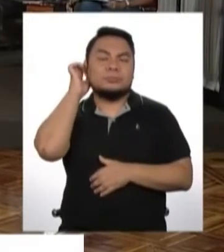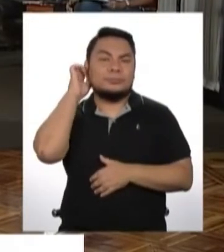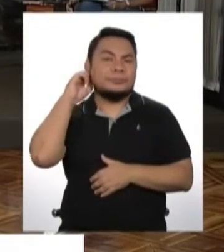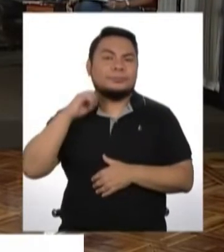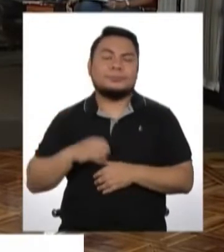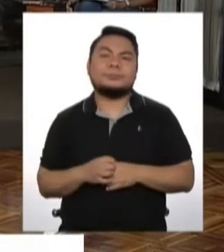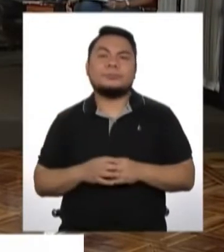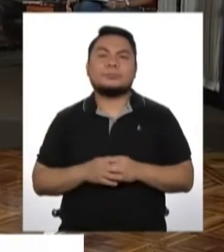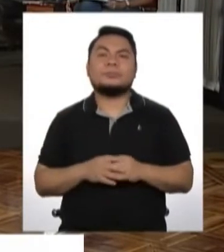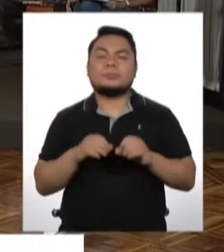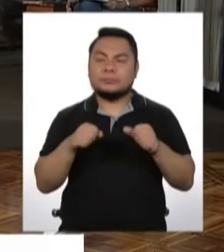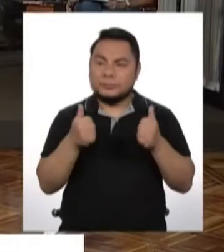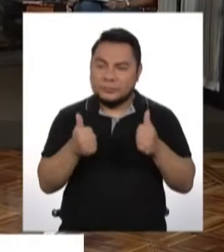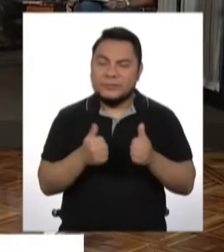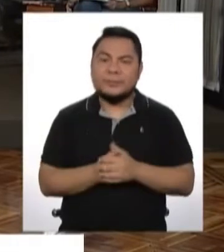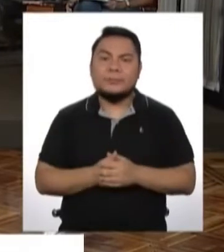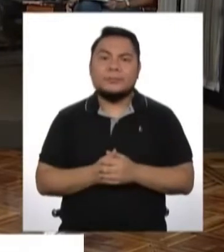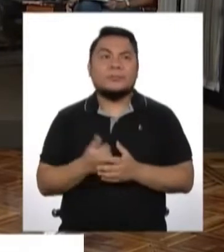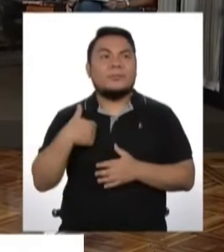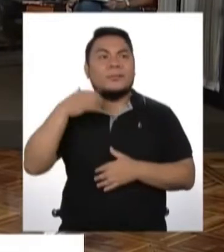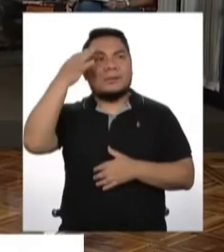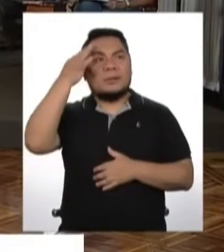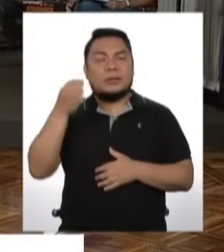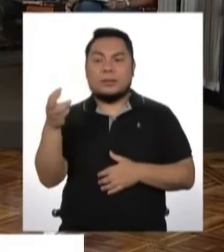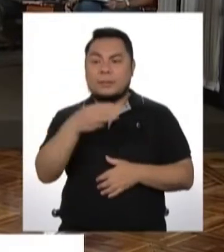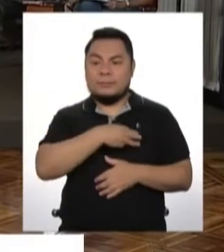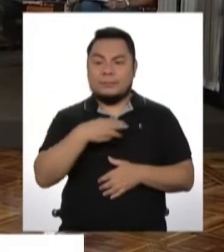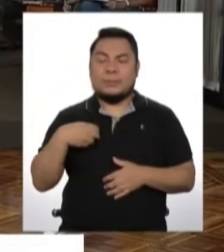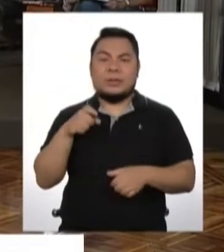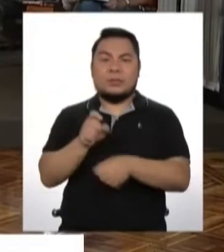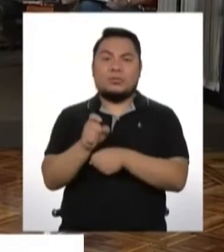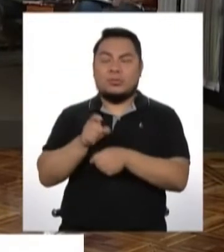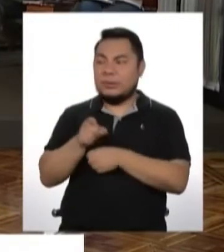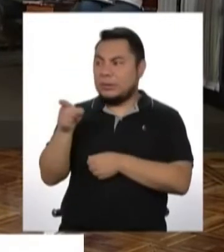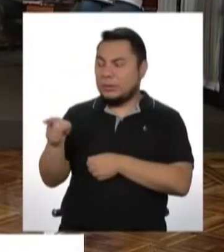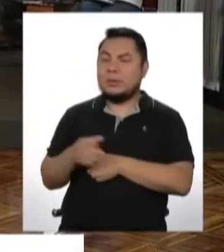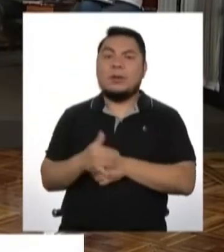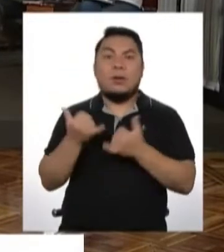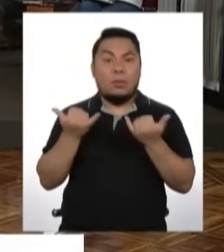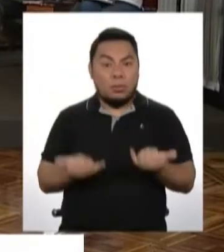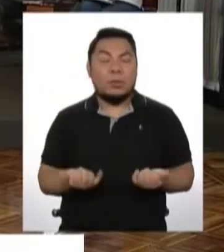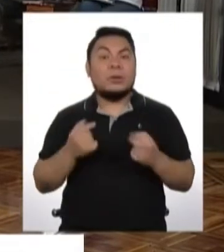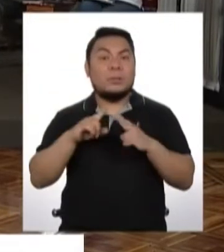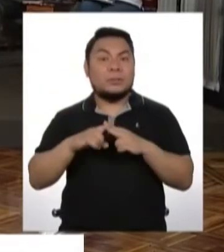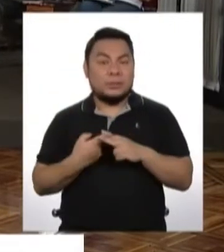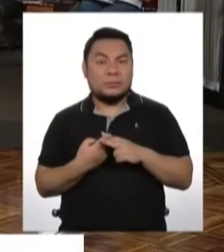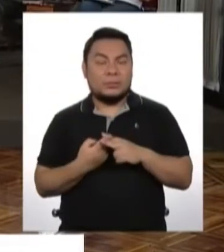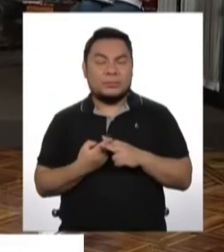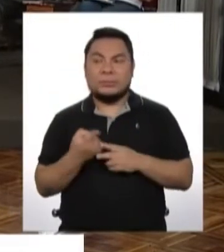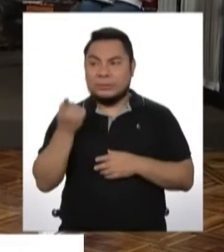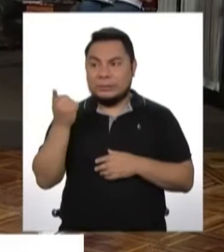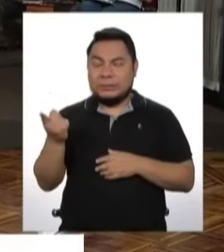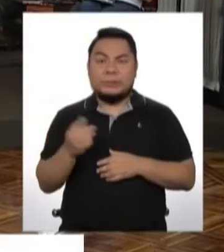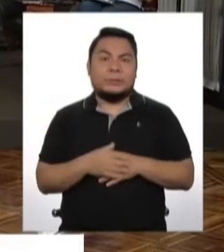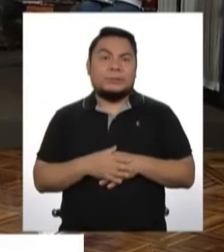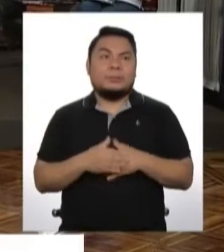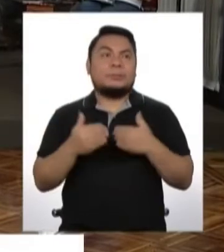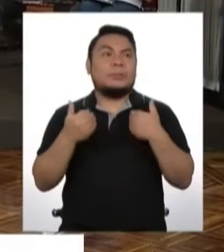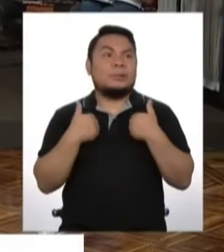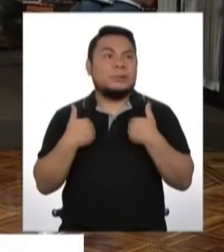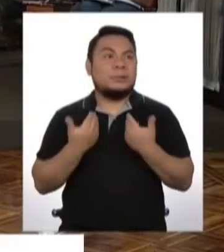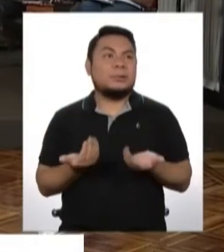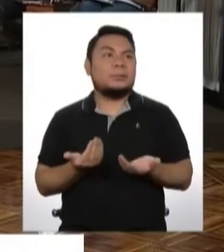Bien. Creo que nuestro ministro de Educación al respecto, como hoy empezamos, tiene